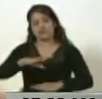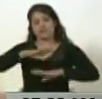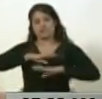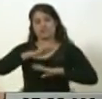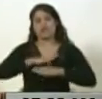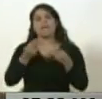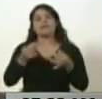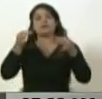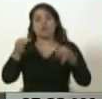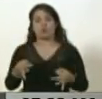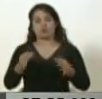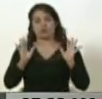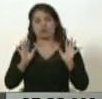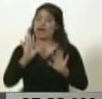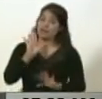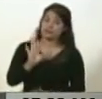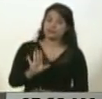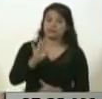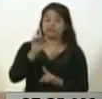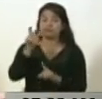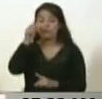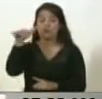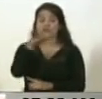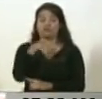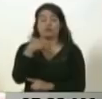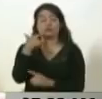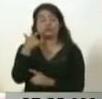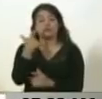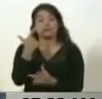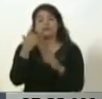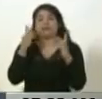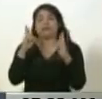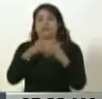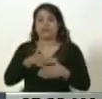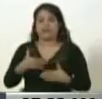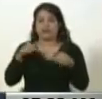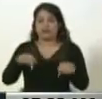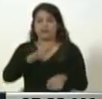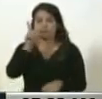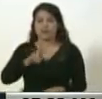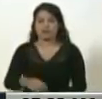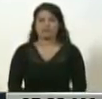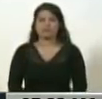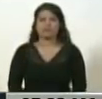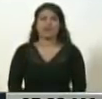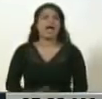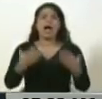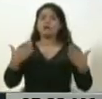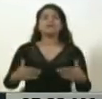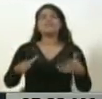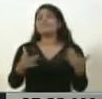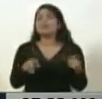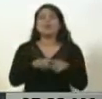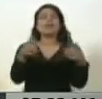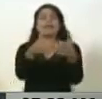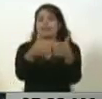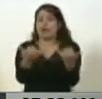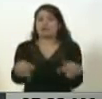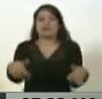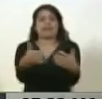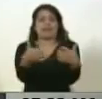precio justo, que es lo que busca la población y lo que aspira la población venezolana. Estamos en un proceso de guerra y evidentemente